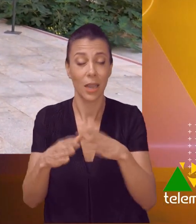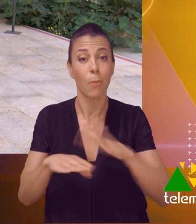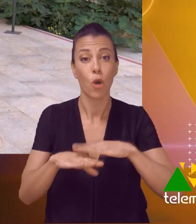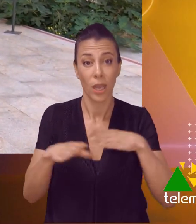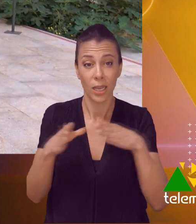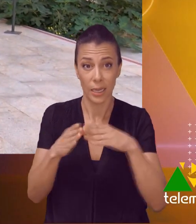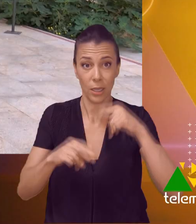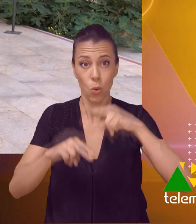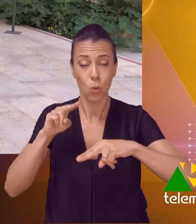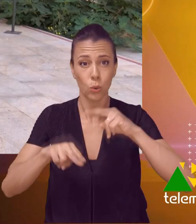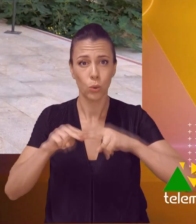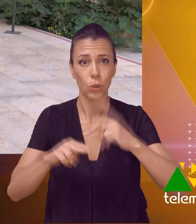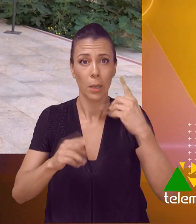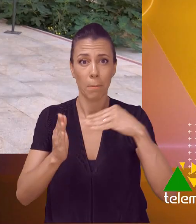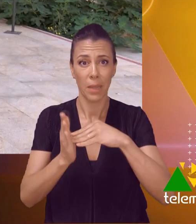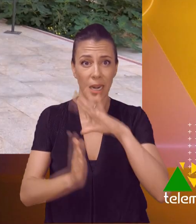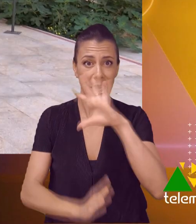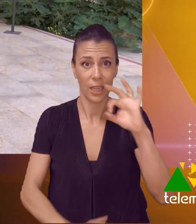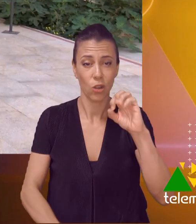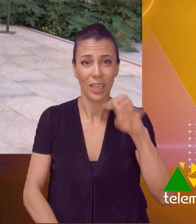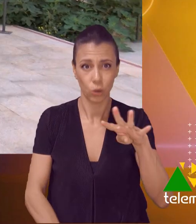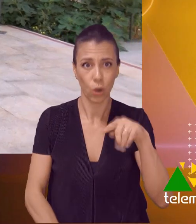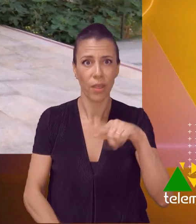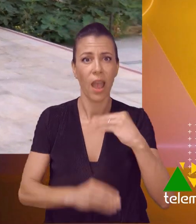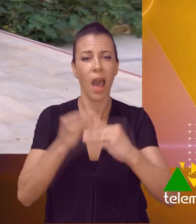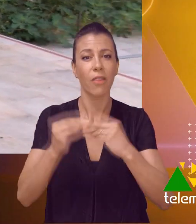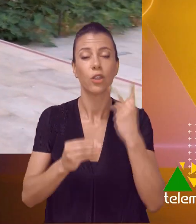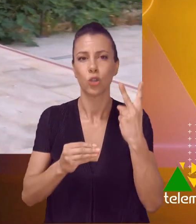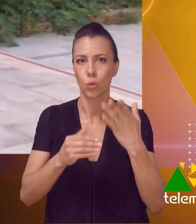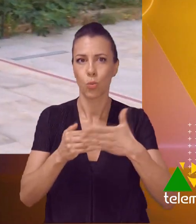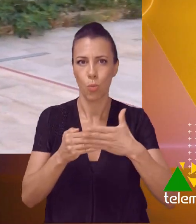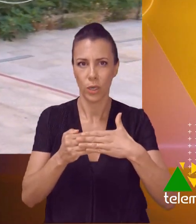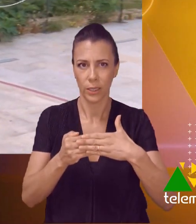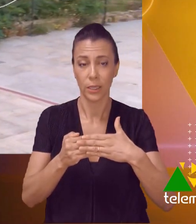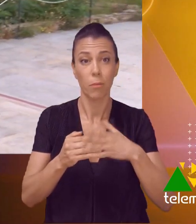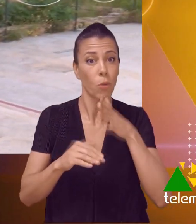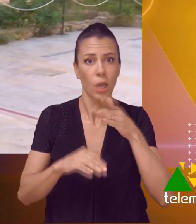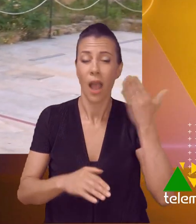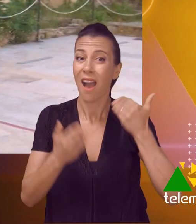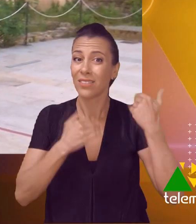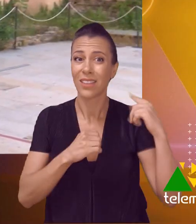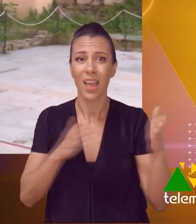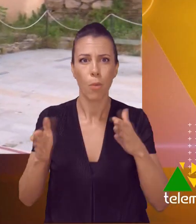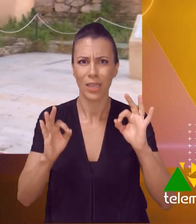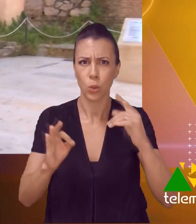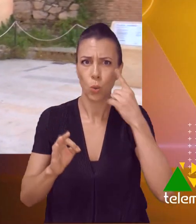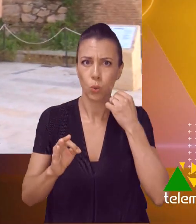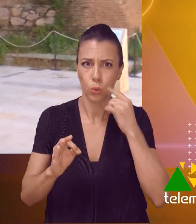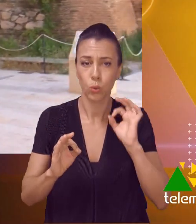construye, en 1514 se le hace dos puertas, que era la costumbre que había en aquella época,